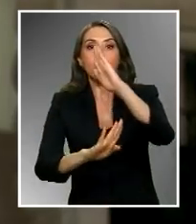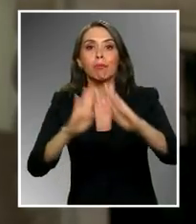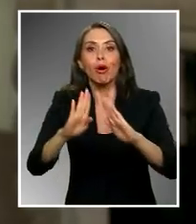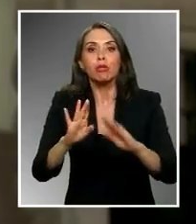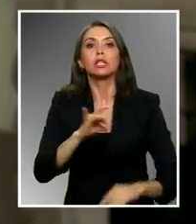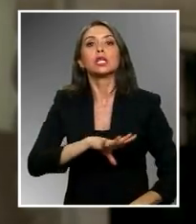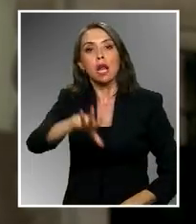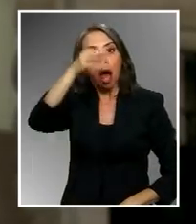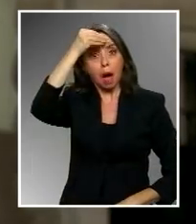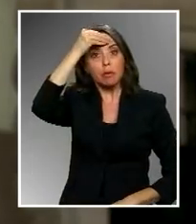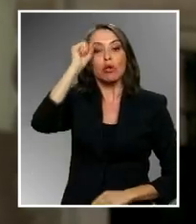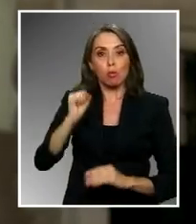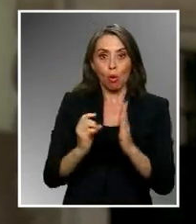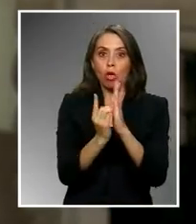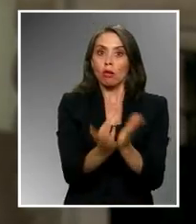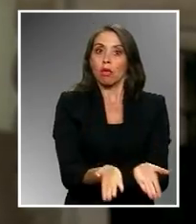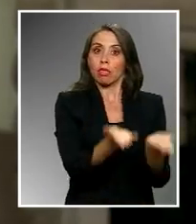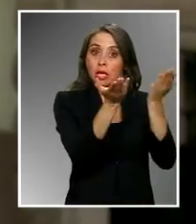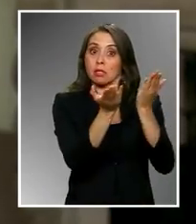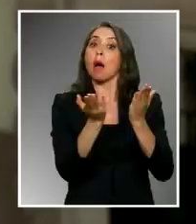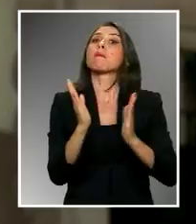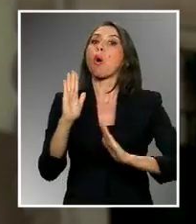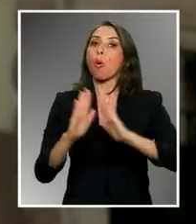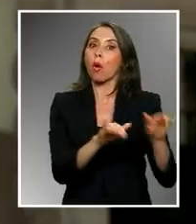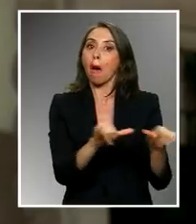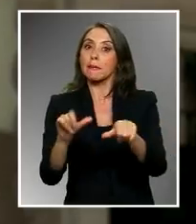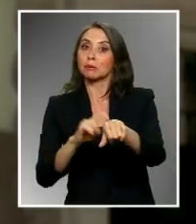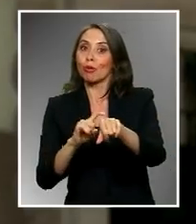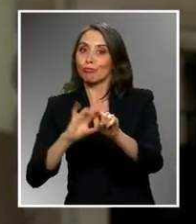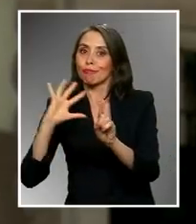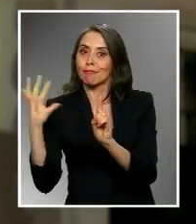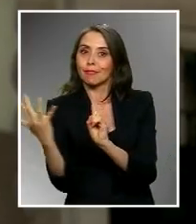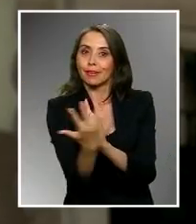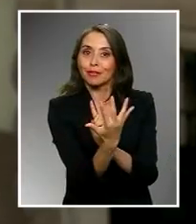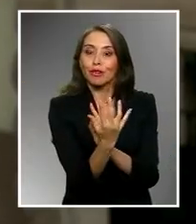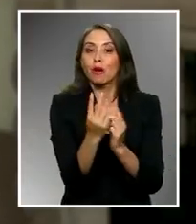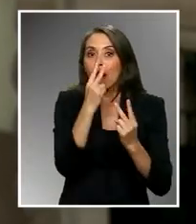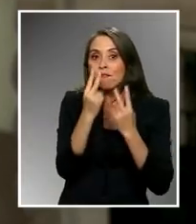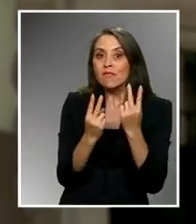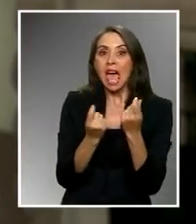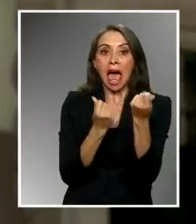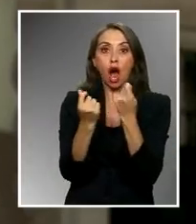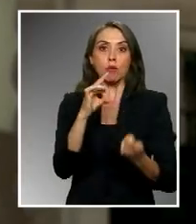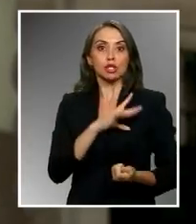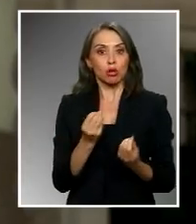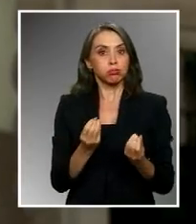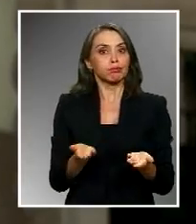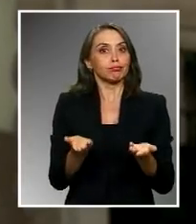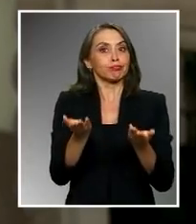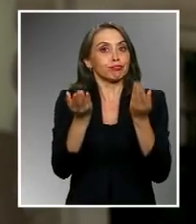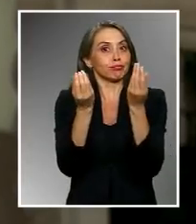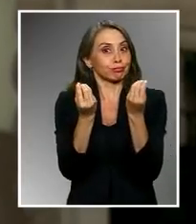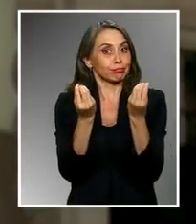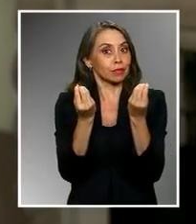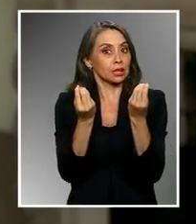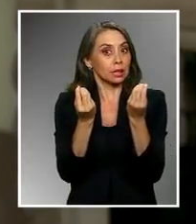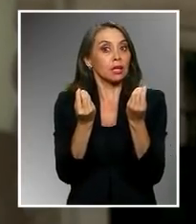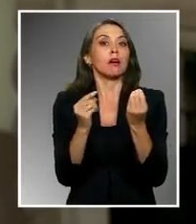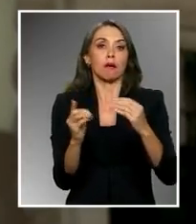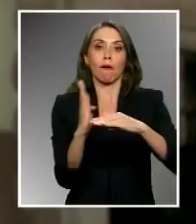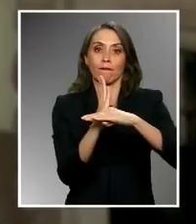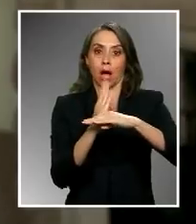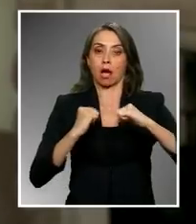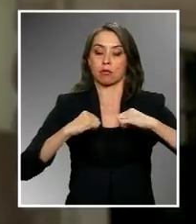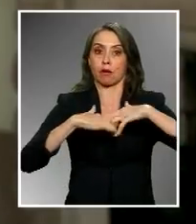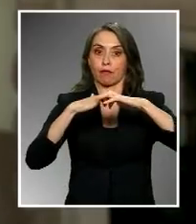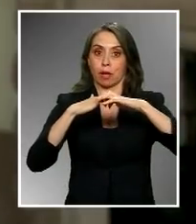que se puede crecer y cuidar nuestro entorno al mismo tiempo hoy vemos nuestra economía a repuntar y sabemos que tenemos no solo una base